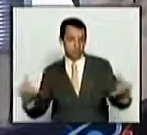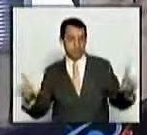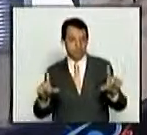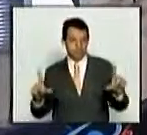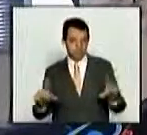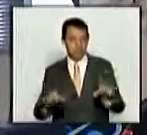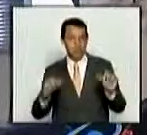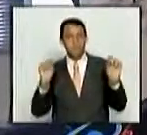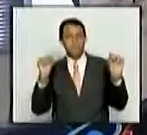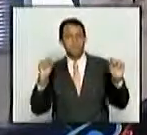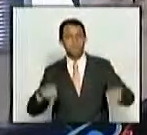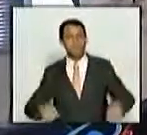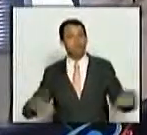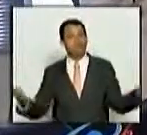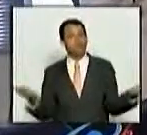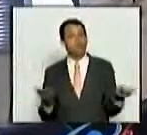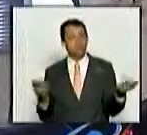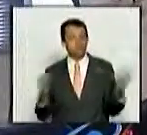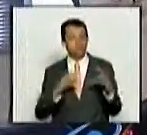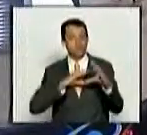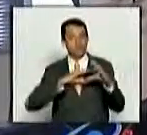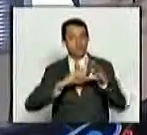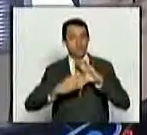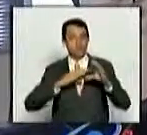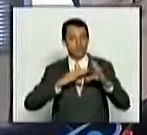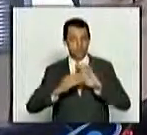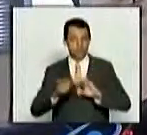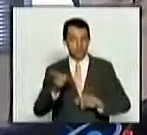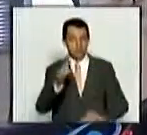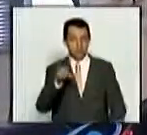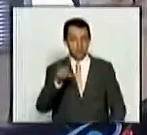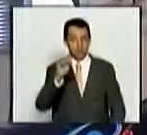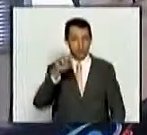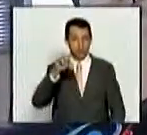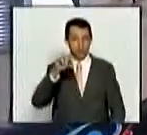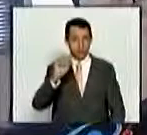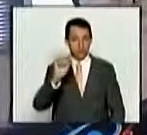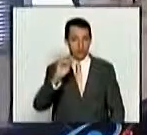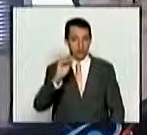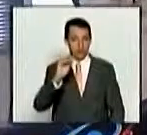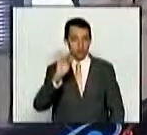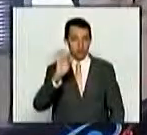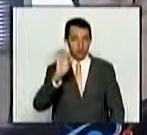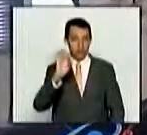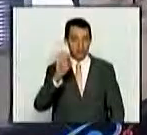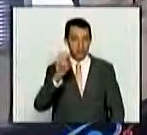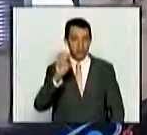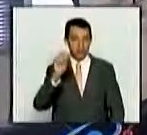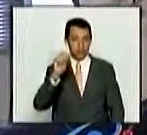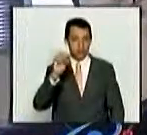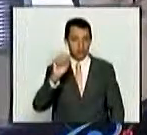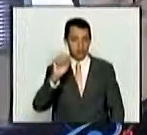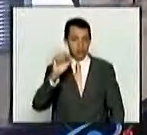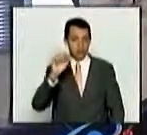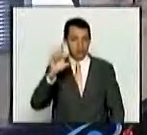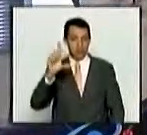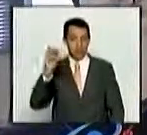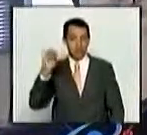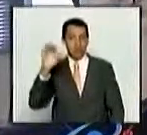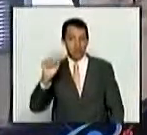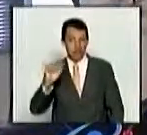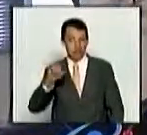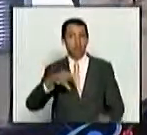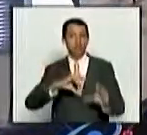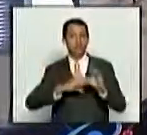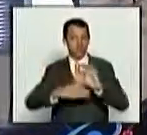igual visitarnos a través de YouTube en el canal Sana que Sana Medicina del Alma, y allí vamos a encontrar muchas cosas que tienen que ver con posturas que podemos